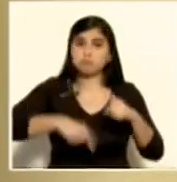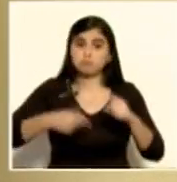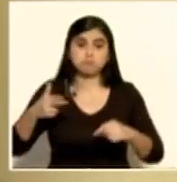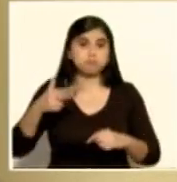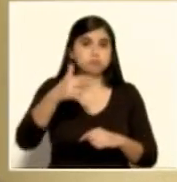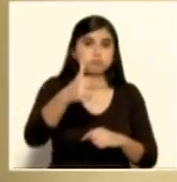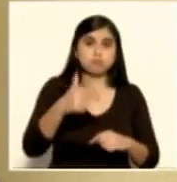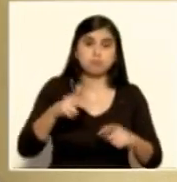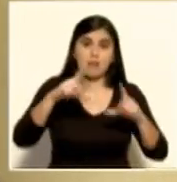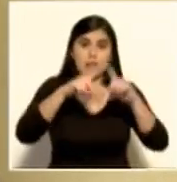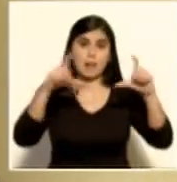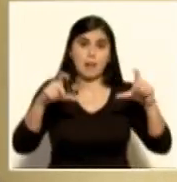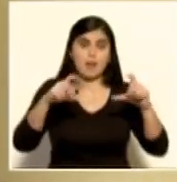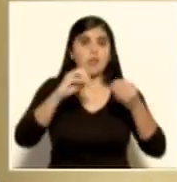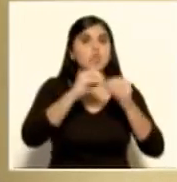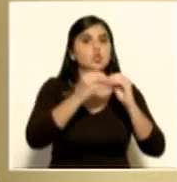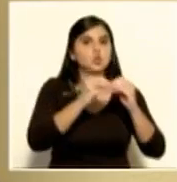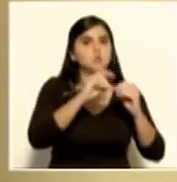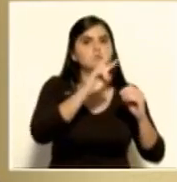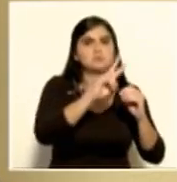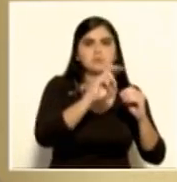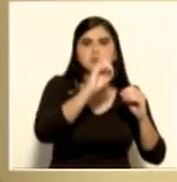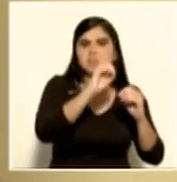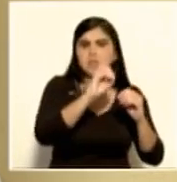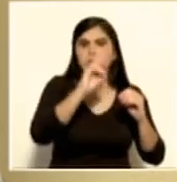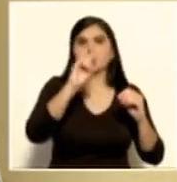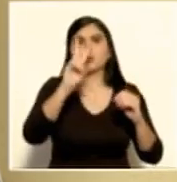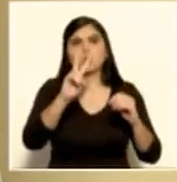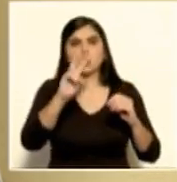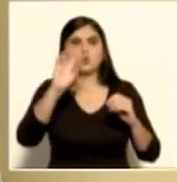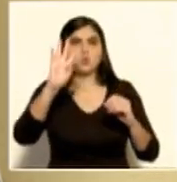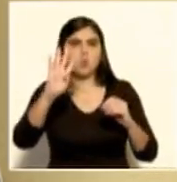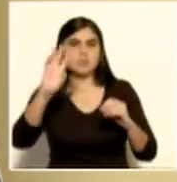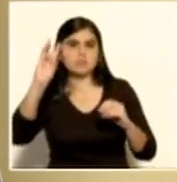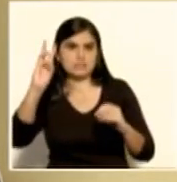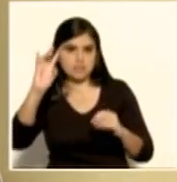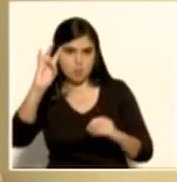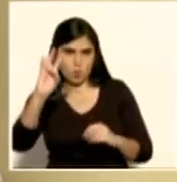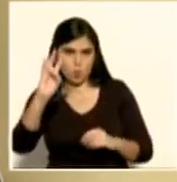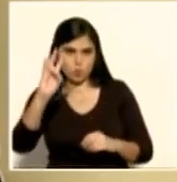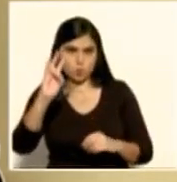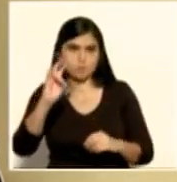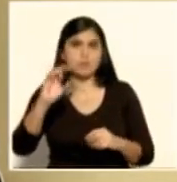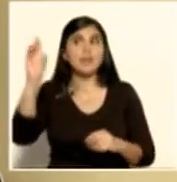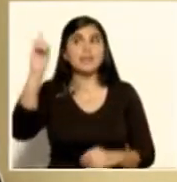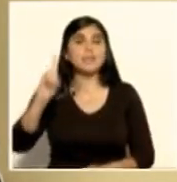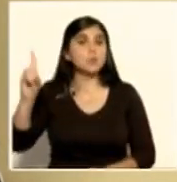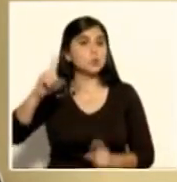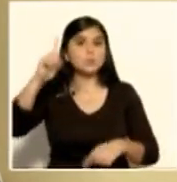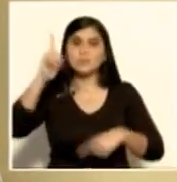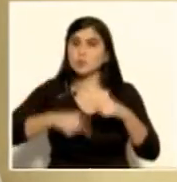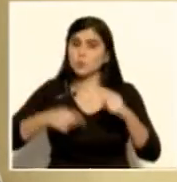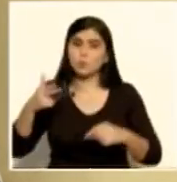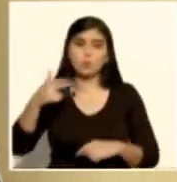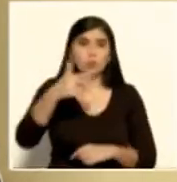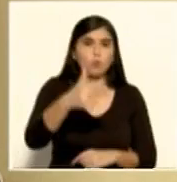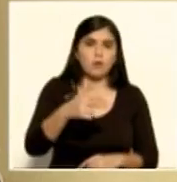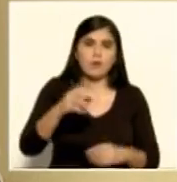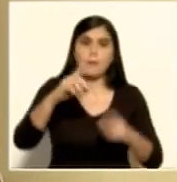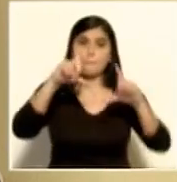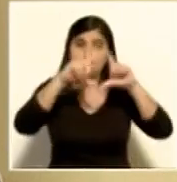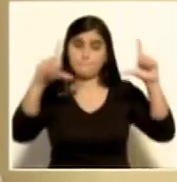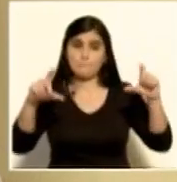placas par, 0, 2, 4, 6 y 8, y los domingos no circulan las